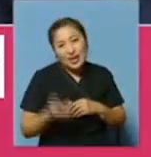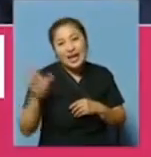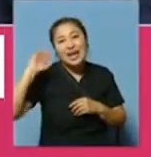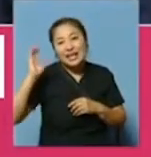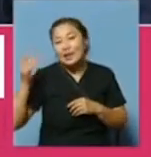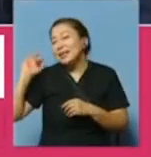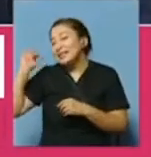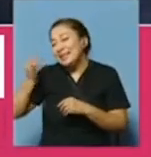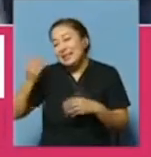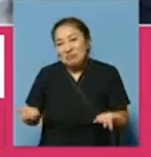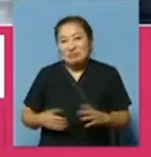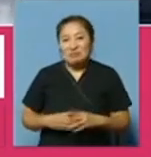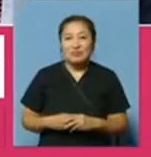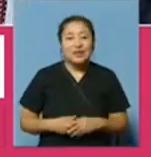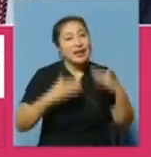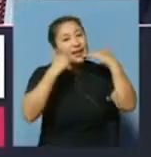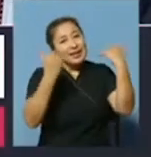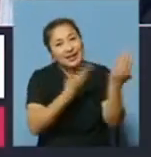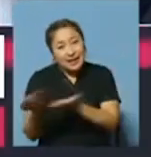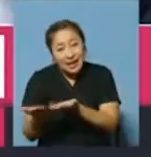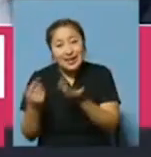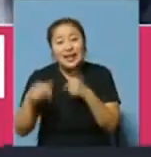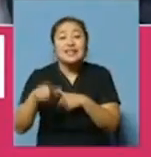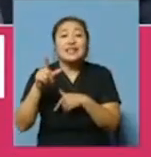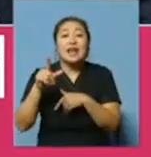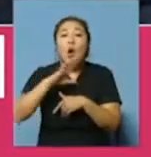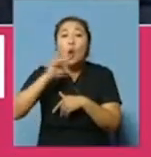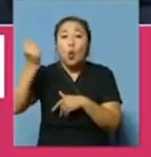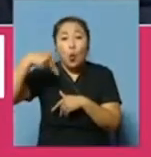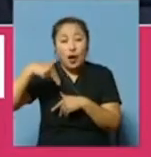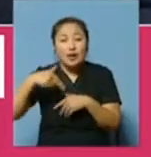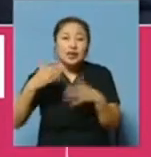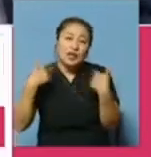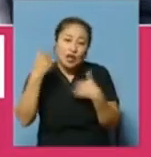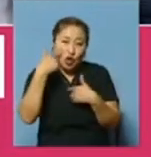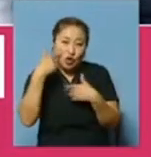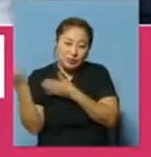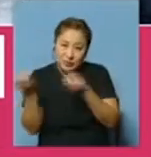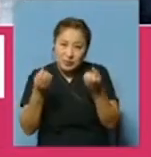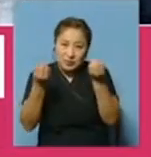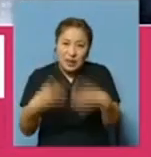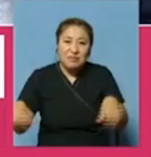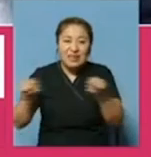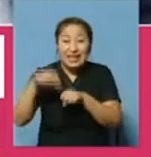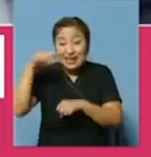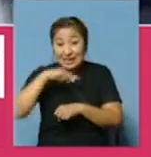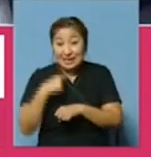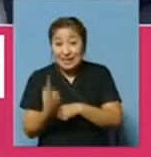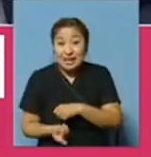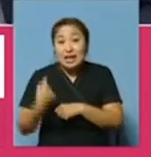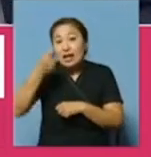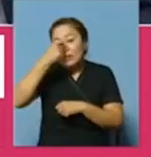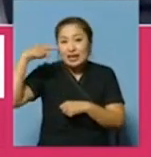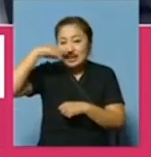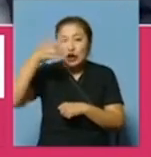totalmente así es bueno muchísimas gracias a juan manuel un gusto haberte tenido a quien en nuestros estudios y el